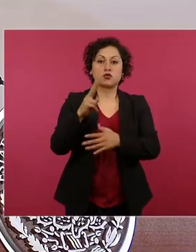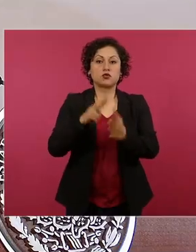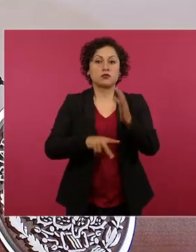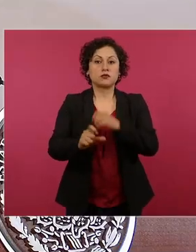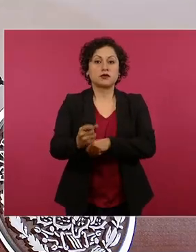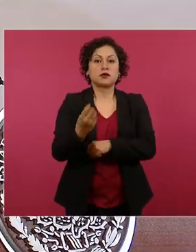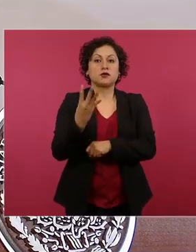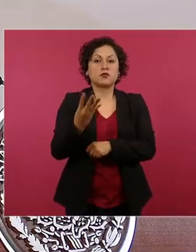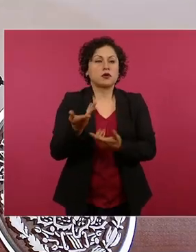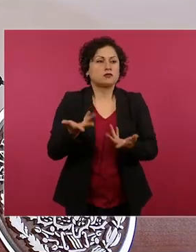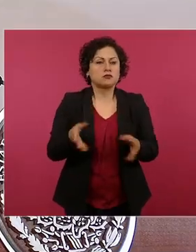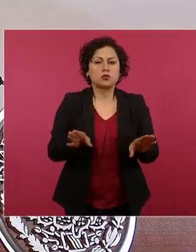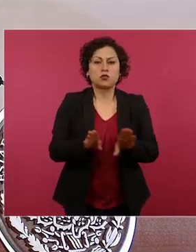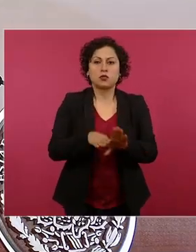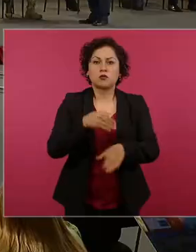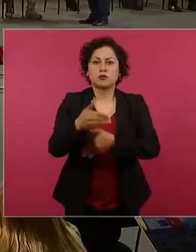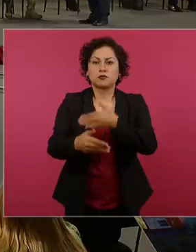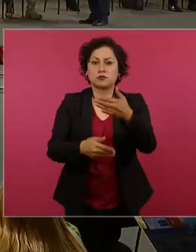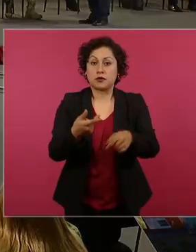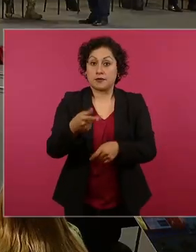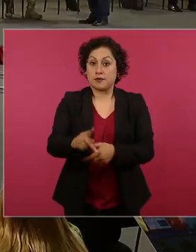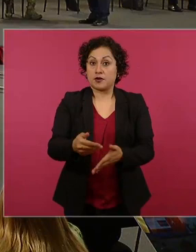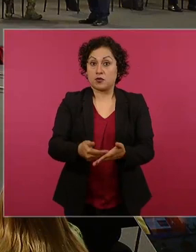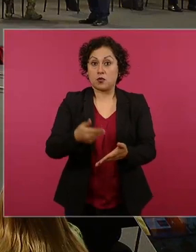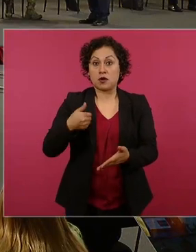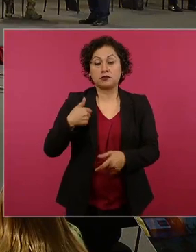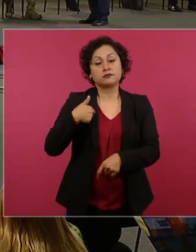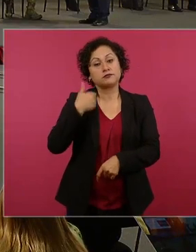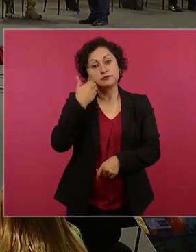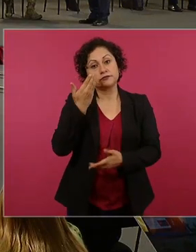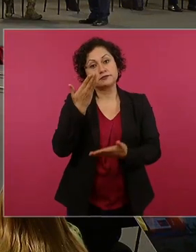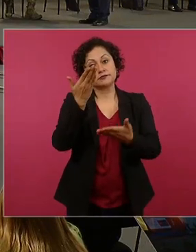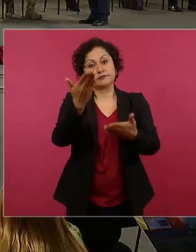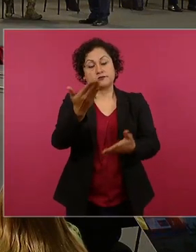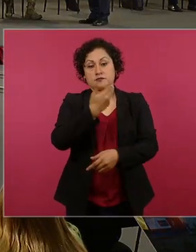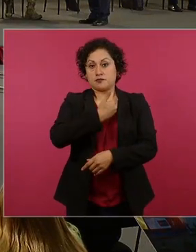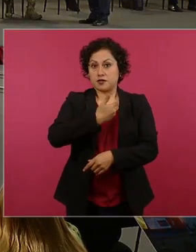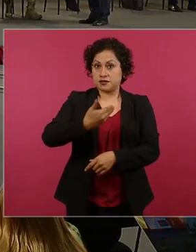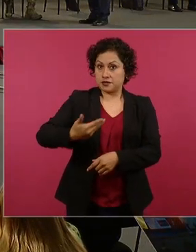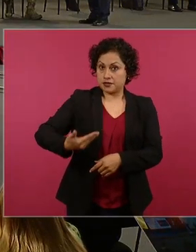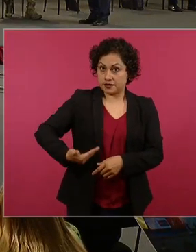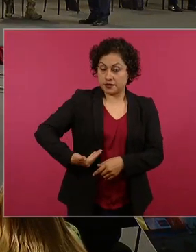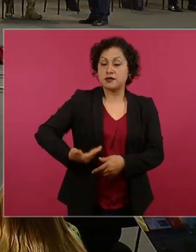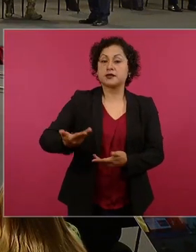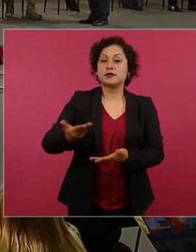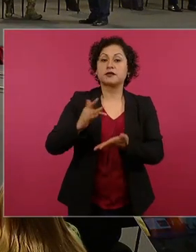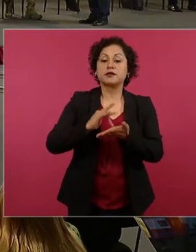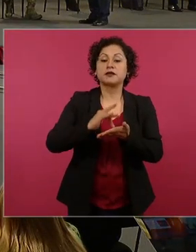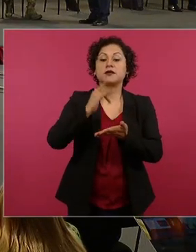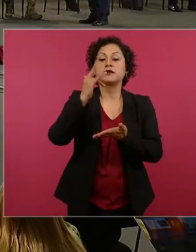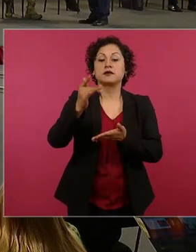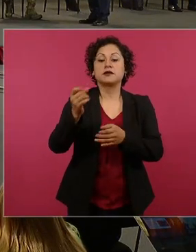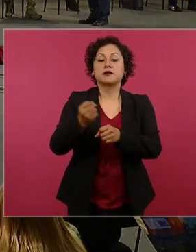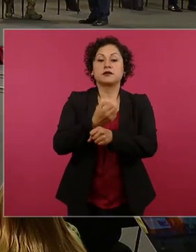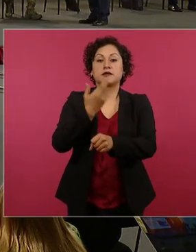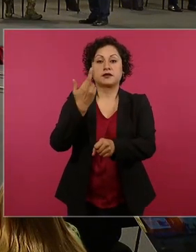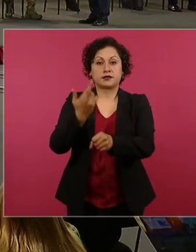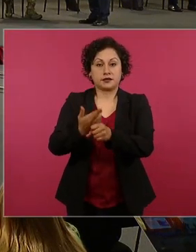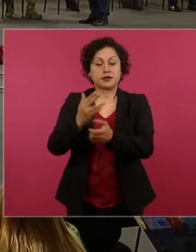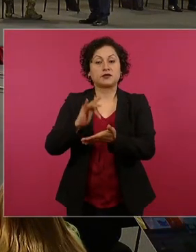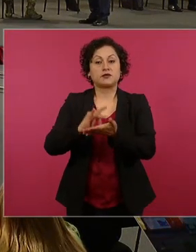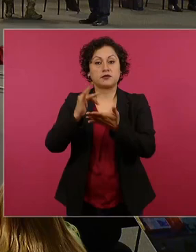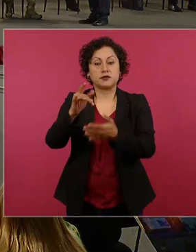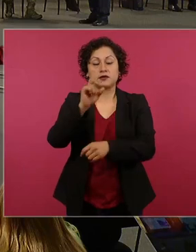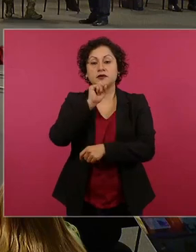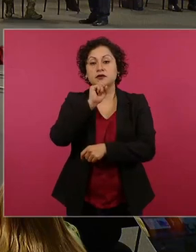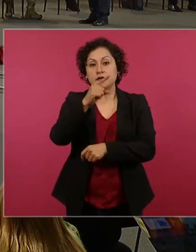antes agradecer, señor presidente de la República y señor secretario de Marina, la confianza suscrito para nueva responsabilidad